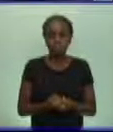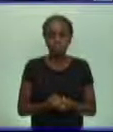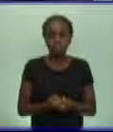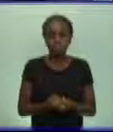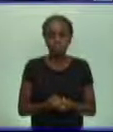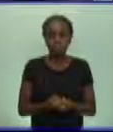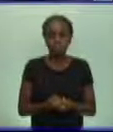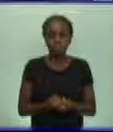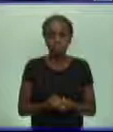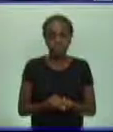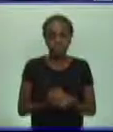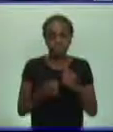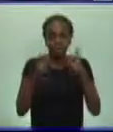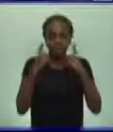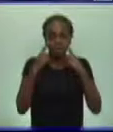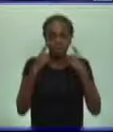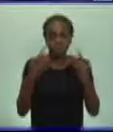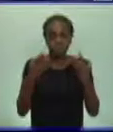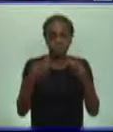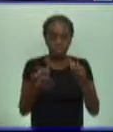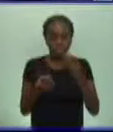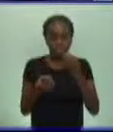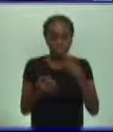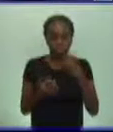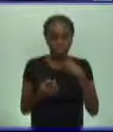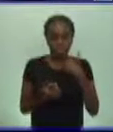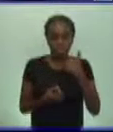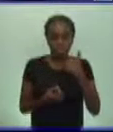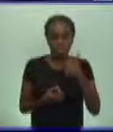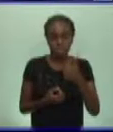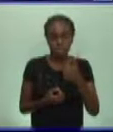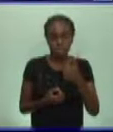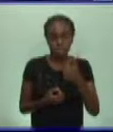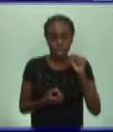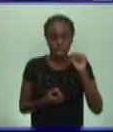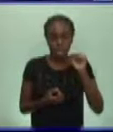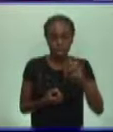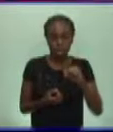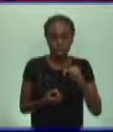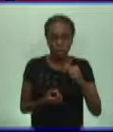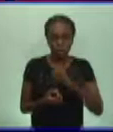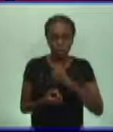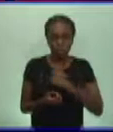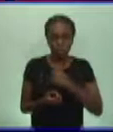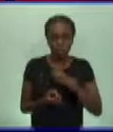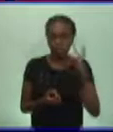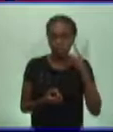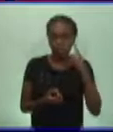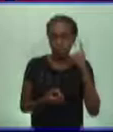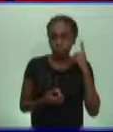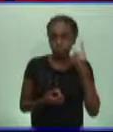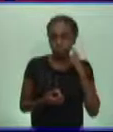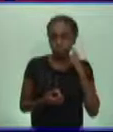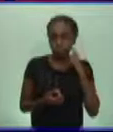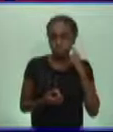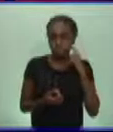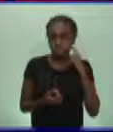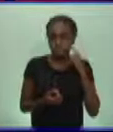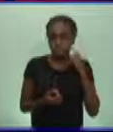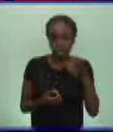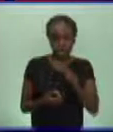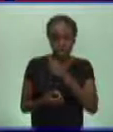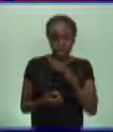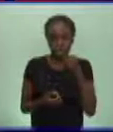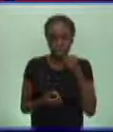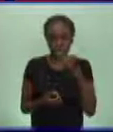Es importante comer sano. Ahora los invito a escuchar una bonita canción para